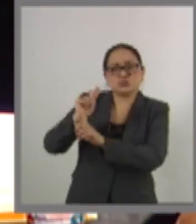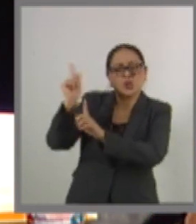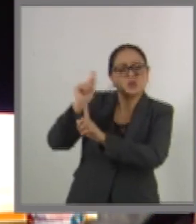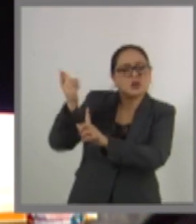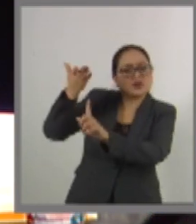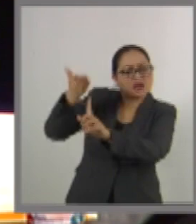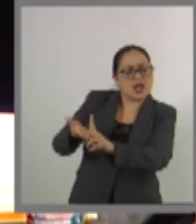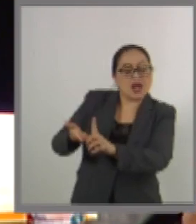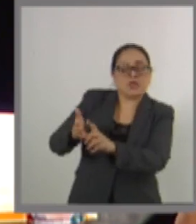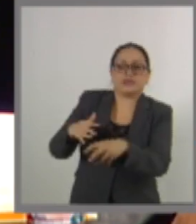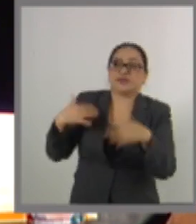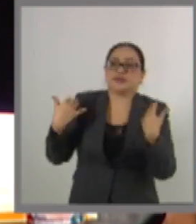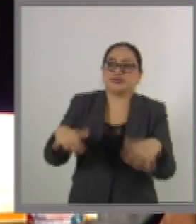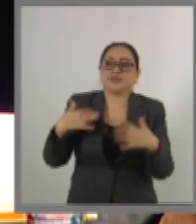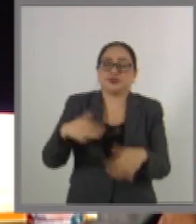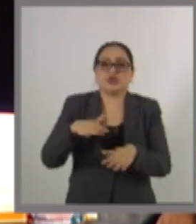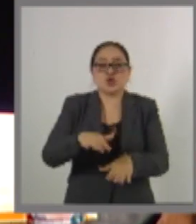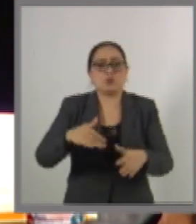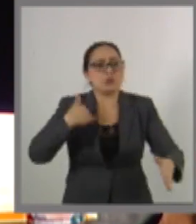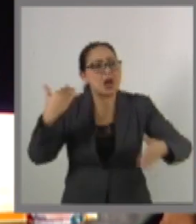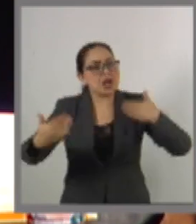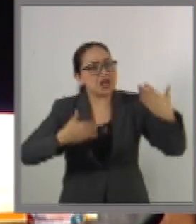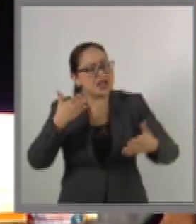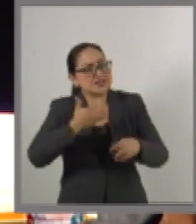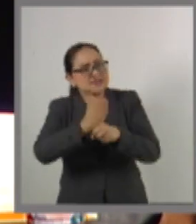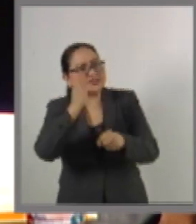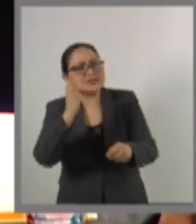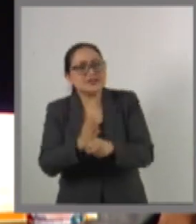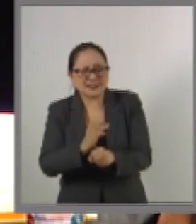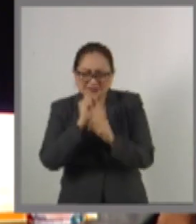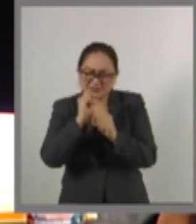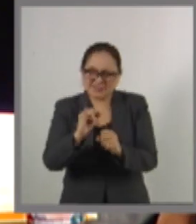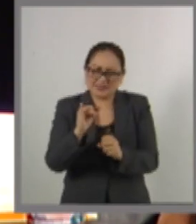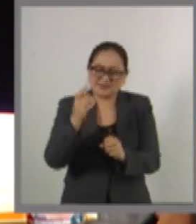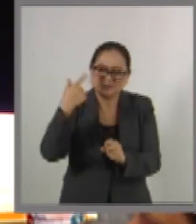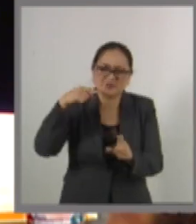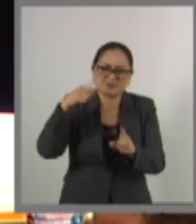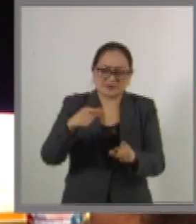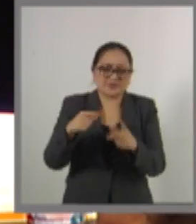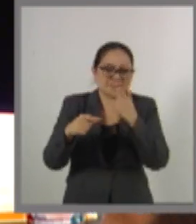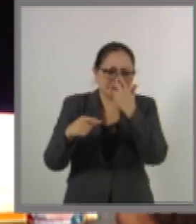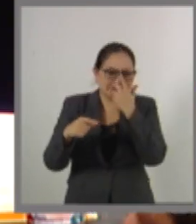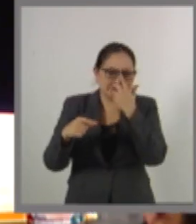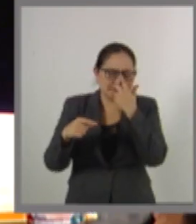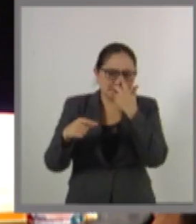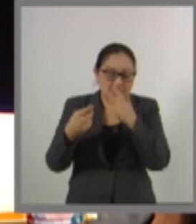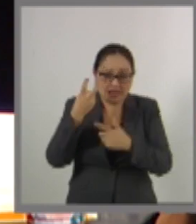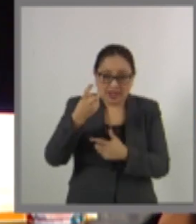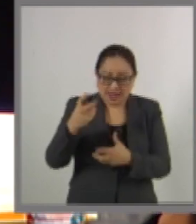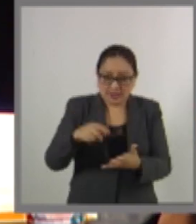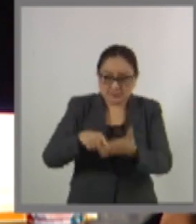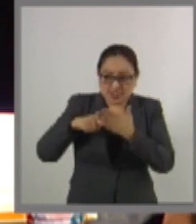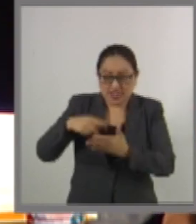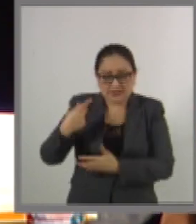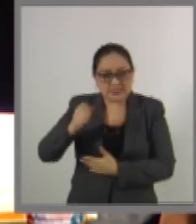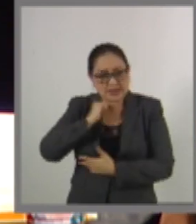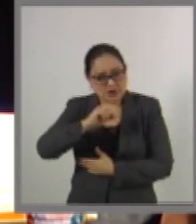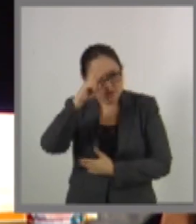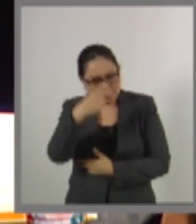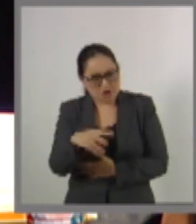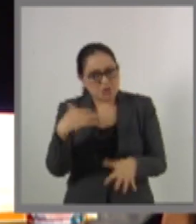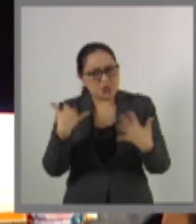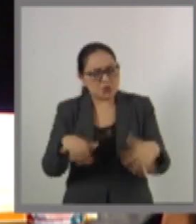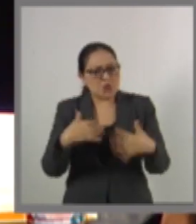ese carácter tan alegre, tan simpático, tan relajista, nos dio mucho al Senado, la verdad.